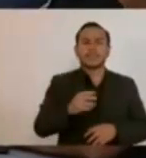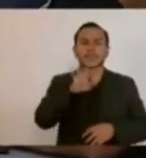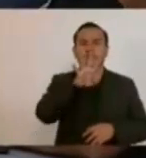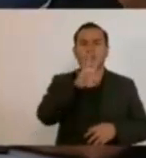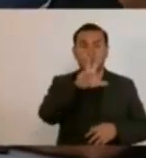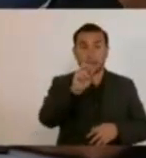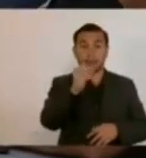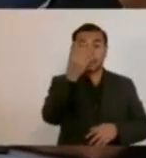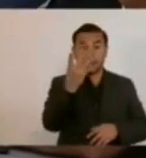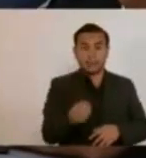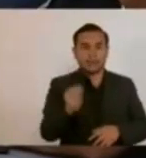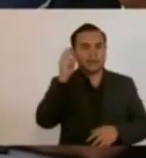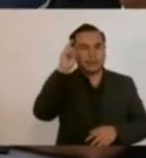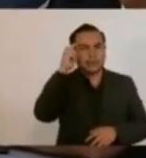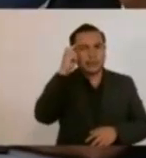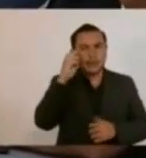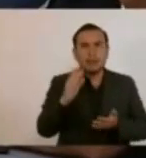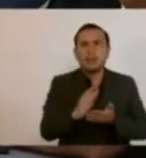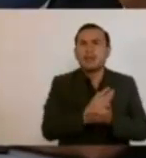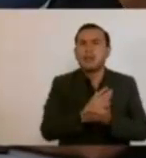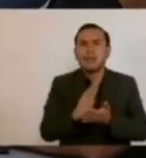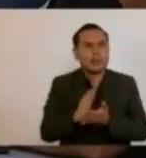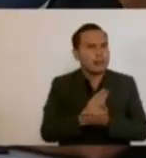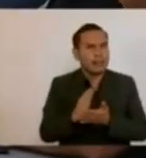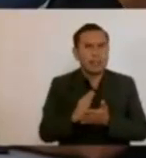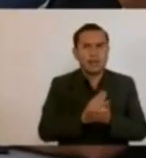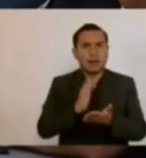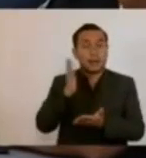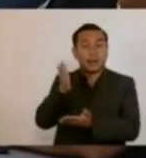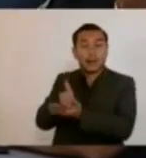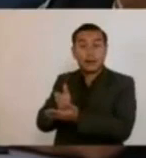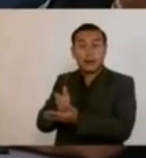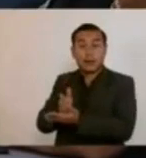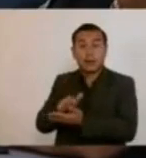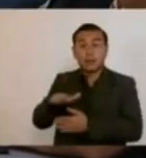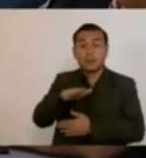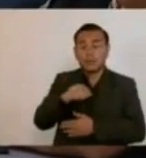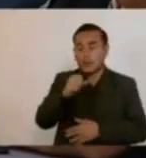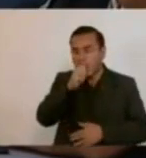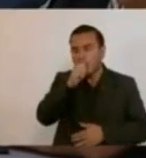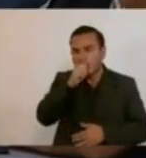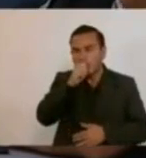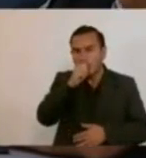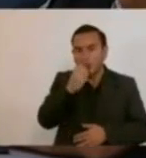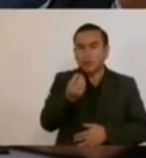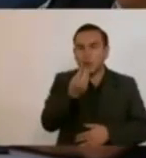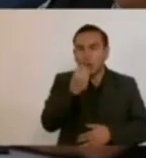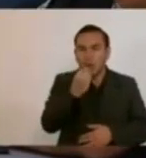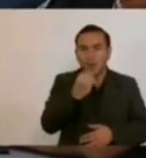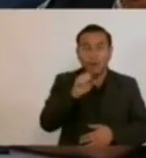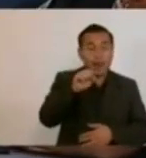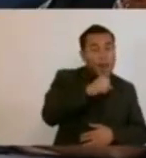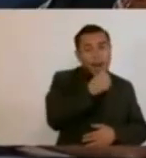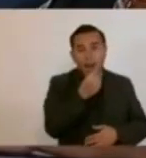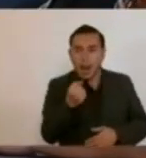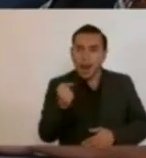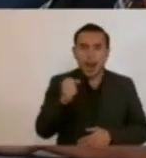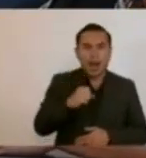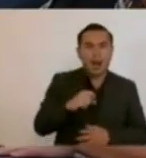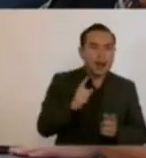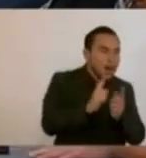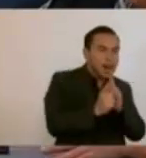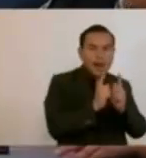avión a migración, pero no salió del aeropuerto, visitó familiares, fue a un restaurante, fue a un concierto, fue a un café, fue a una discoteca,